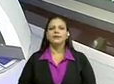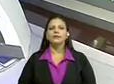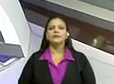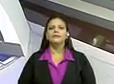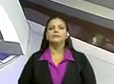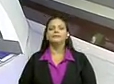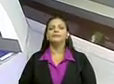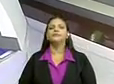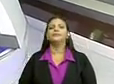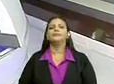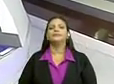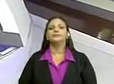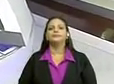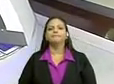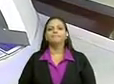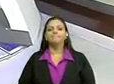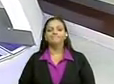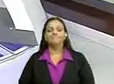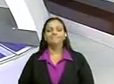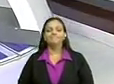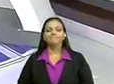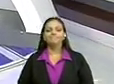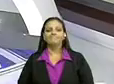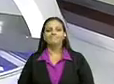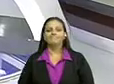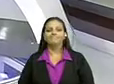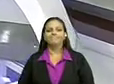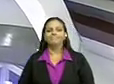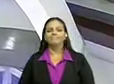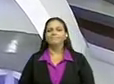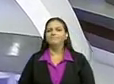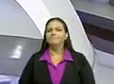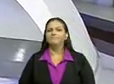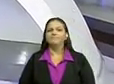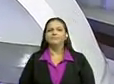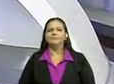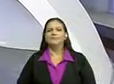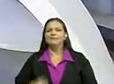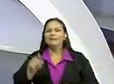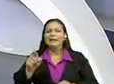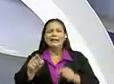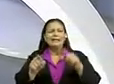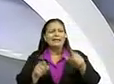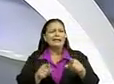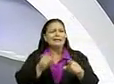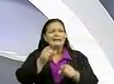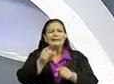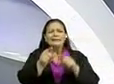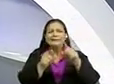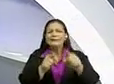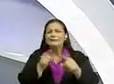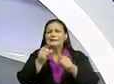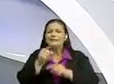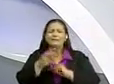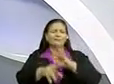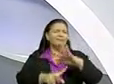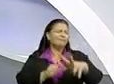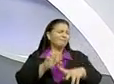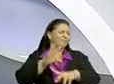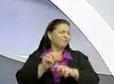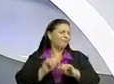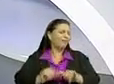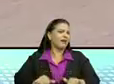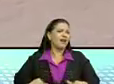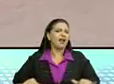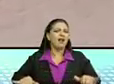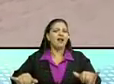Mira tú, mi querida Luisa, cómo está la inseguridad. Se campea por todas las esquinas, por todos los sectores. Ya no hay espacio que no